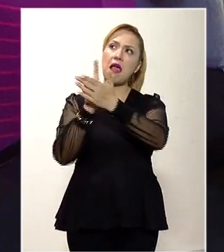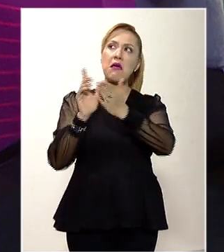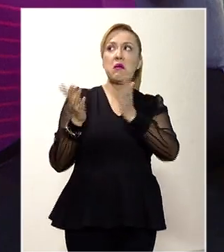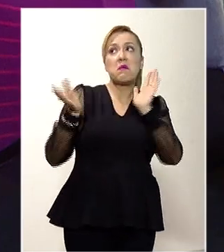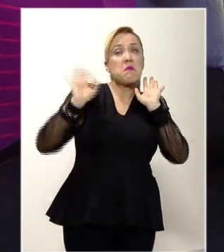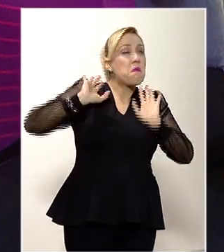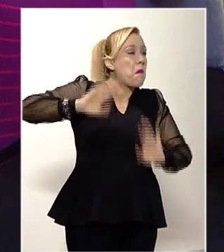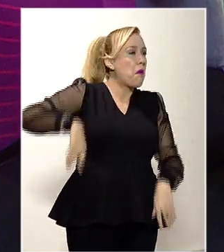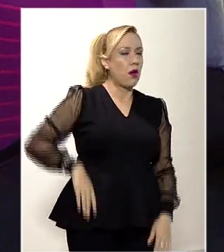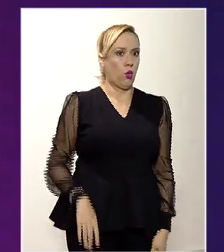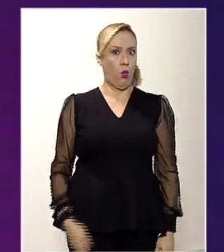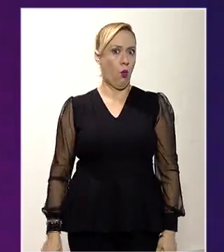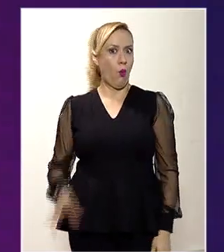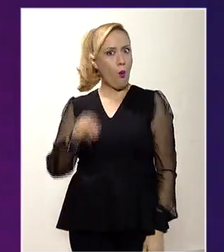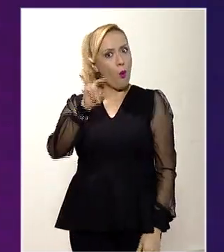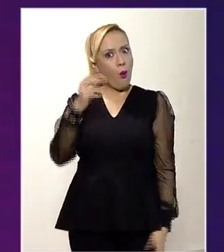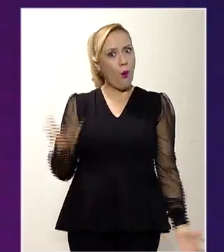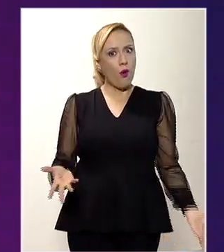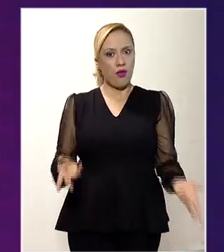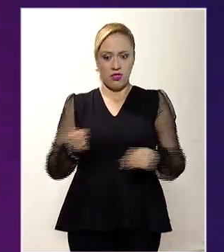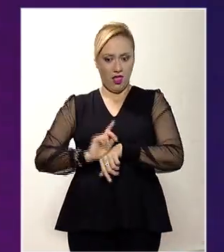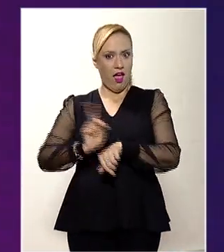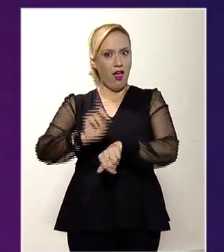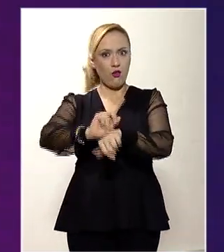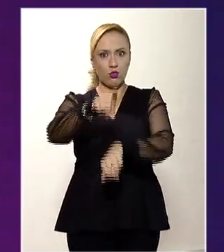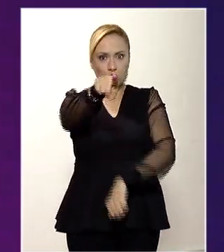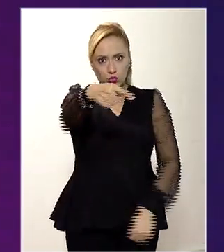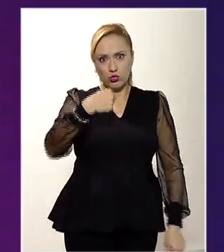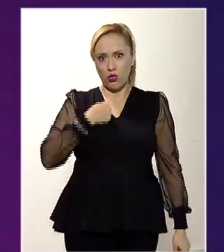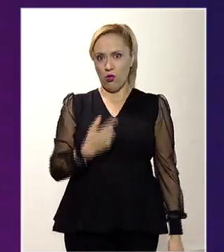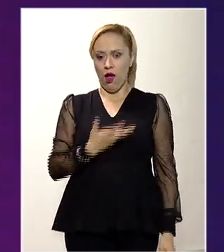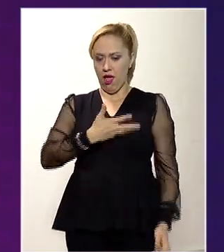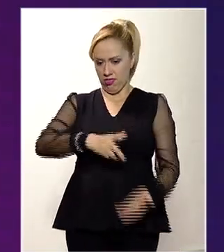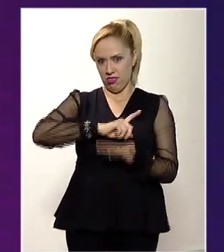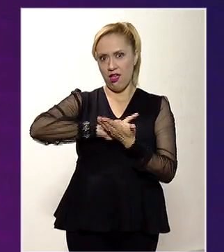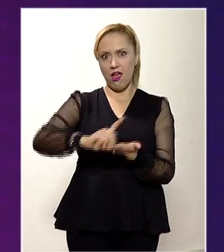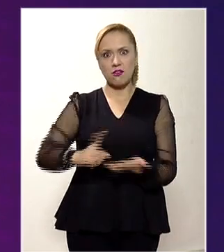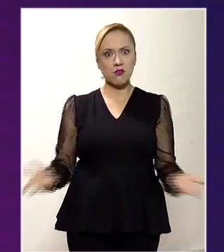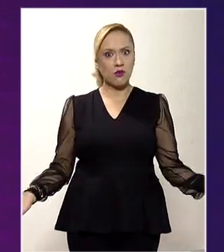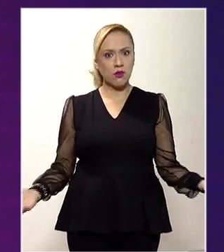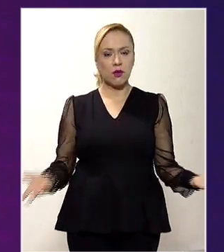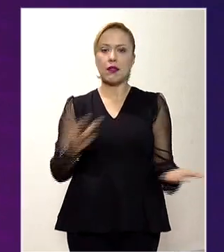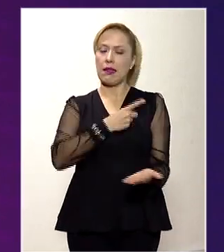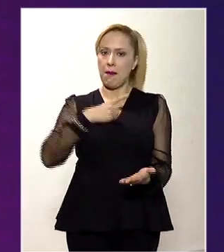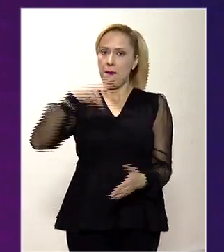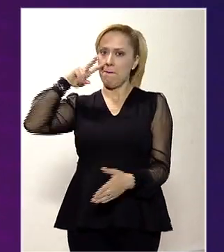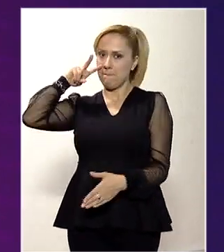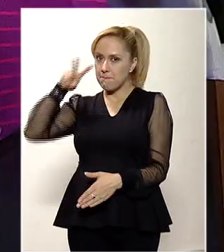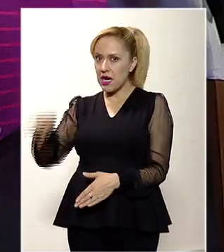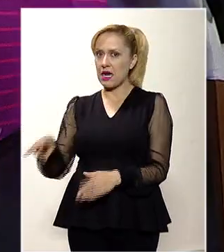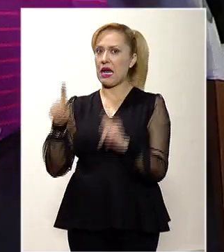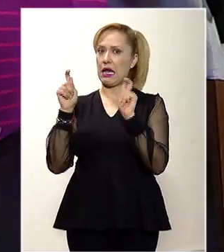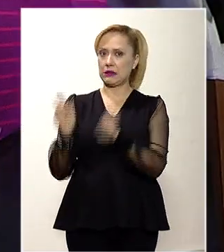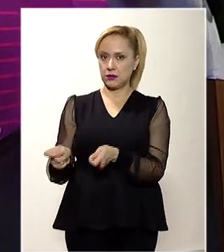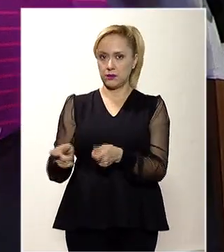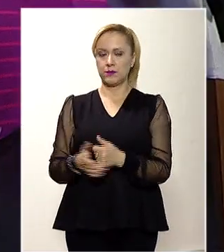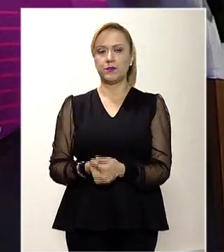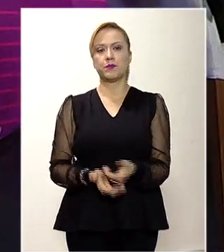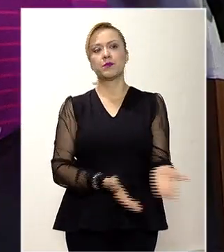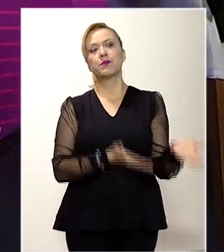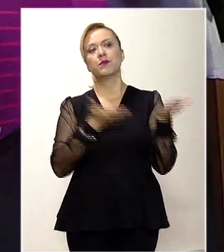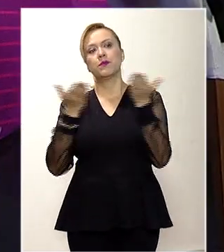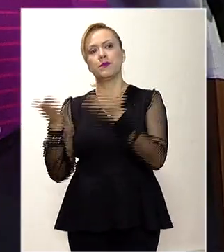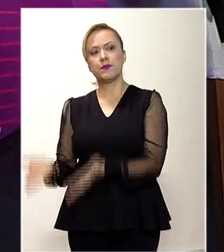gente, y al contrario, es algo de todos los días, pero además que tenemos que no perder de vista eso que está detrás. Volga, también